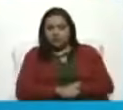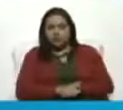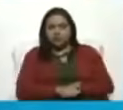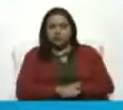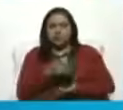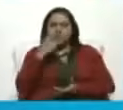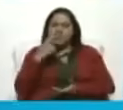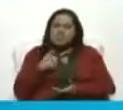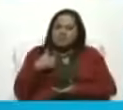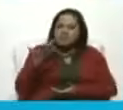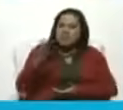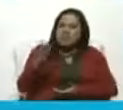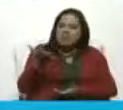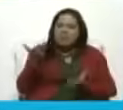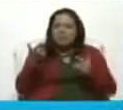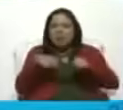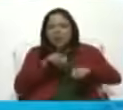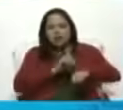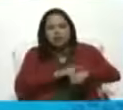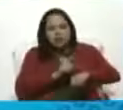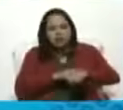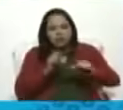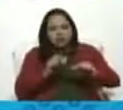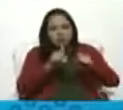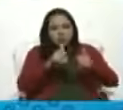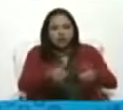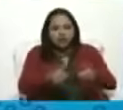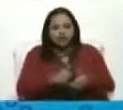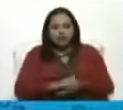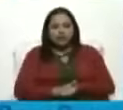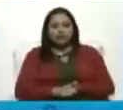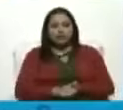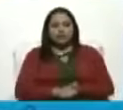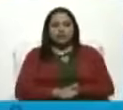Decime más o menos a partir de cuándo.